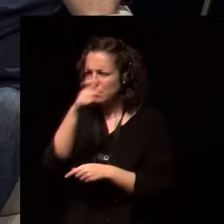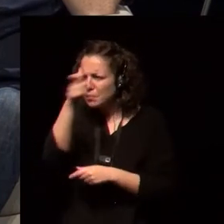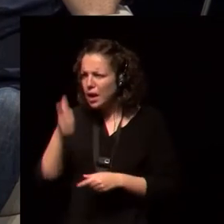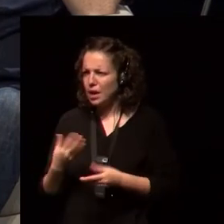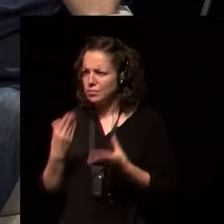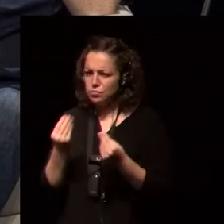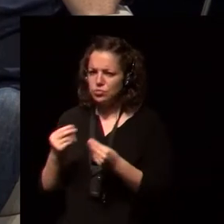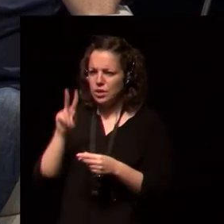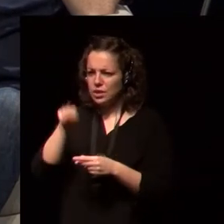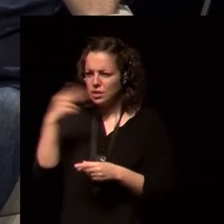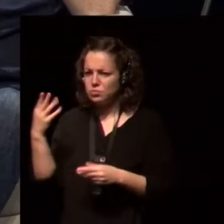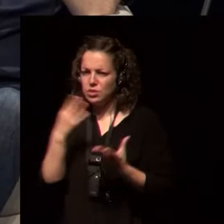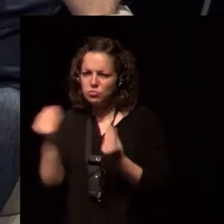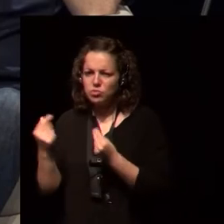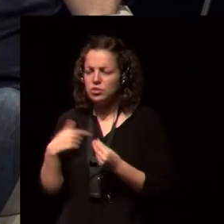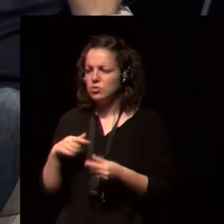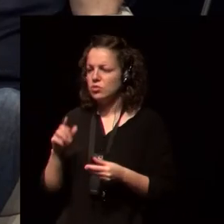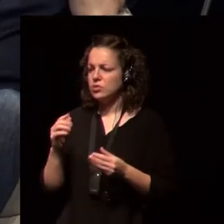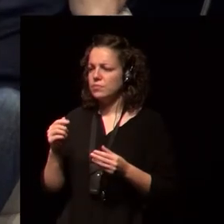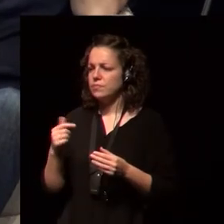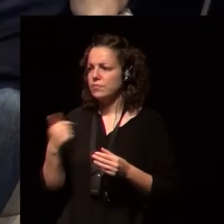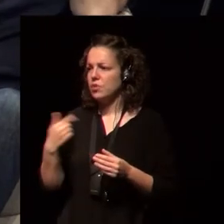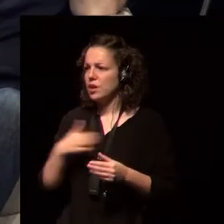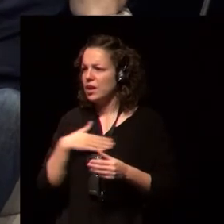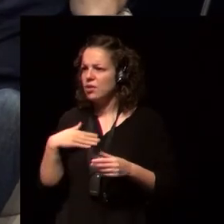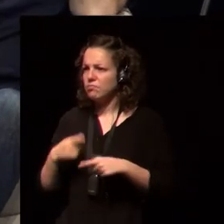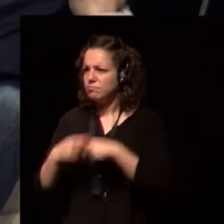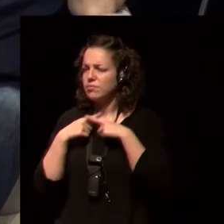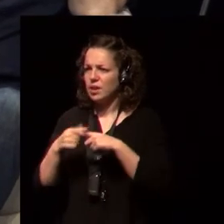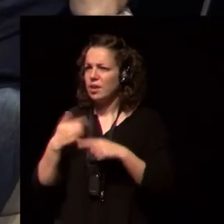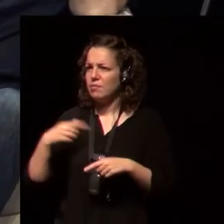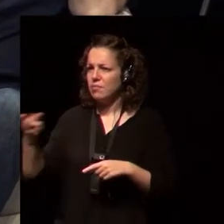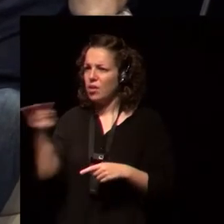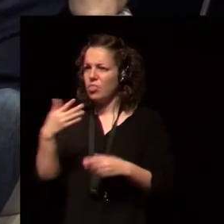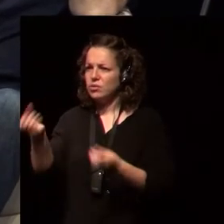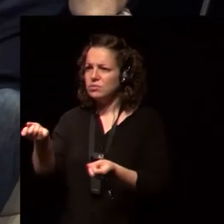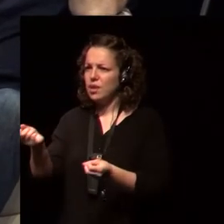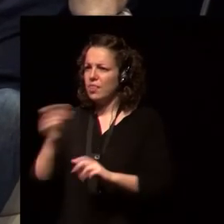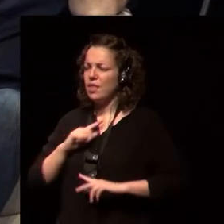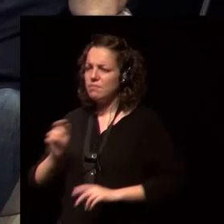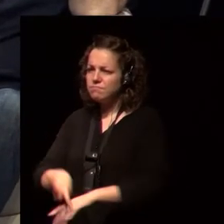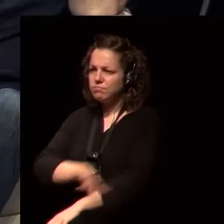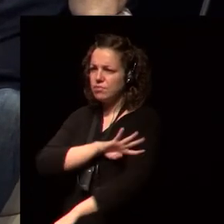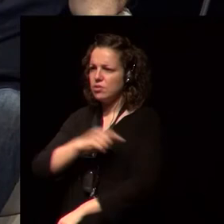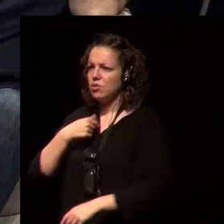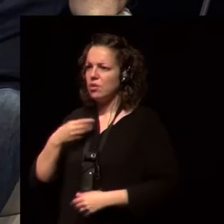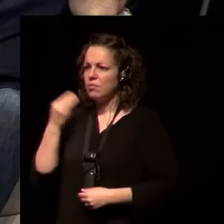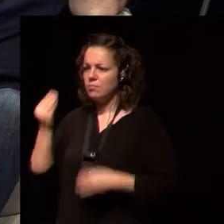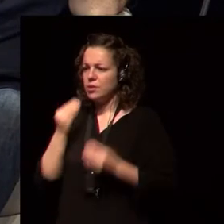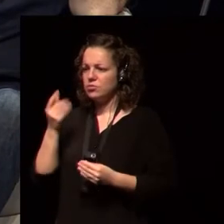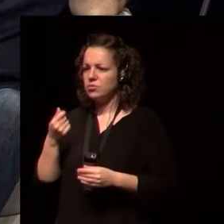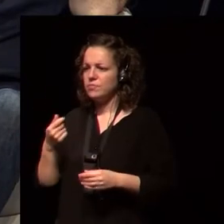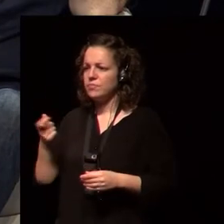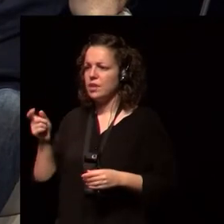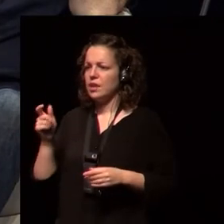palabras, miles de respuestas. Simplemente quisiera compartir que me habéis emocionado y que creo que el sentir y el latir de todo